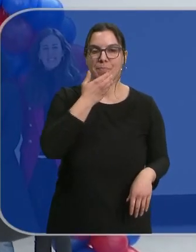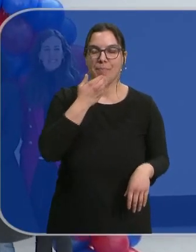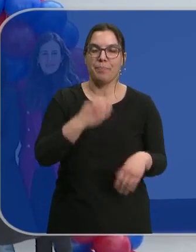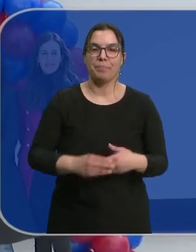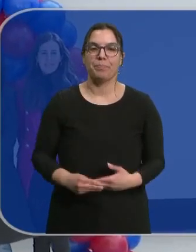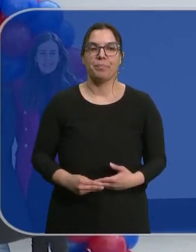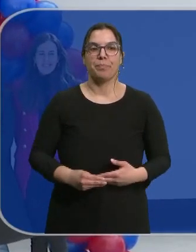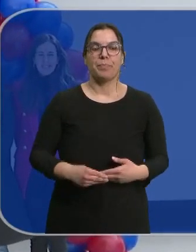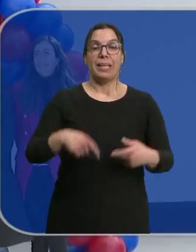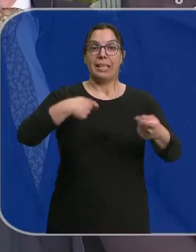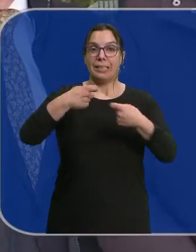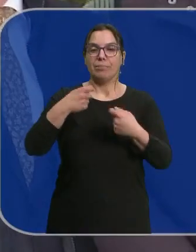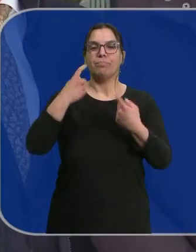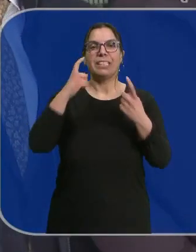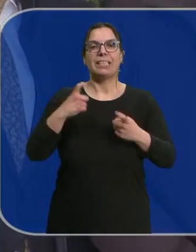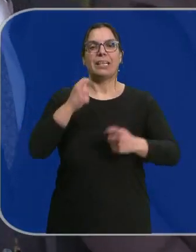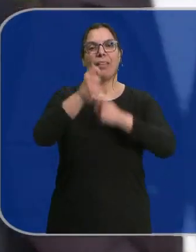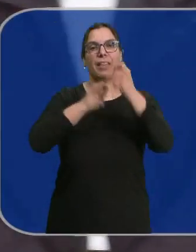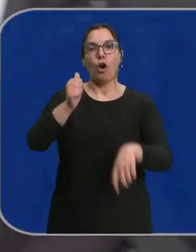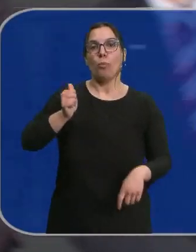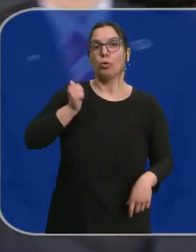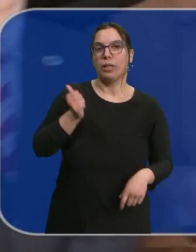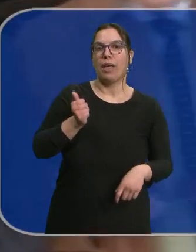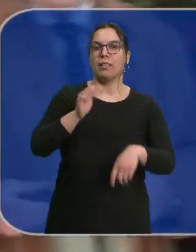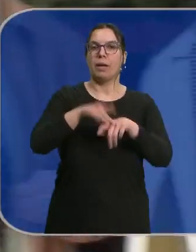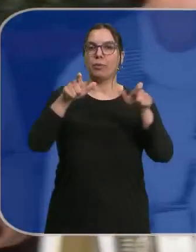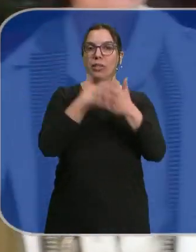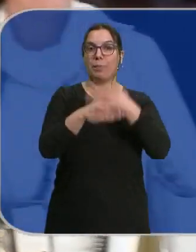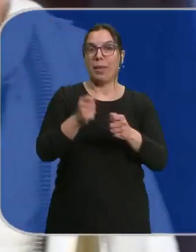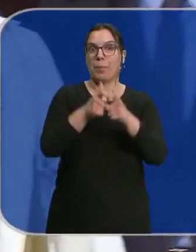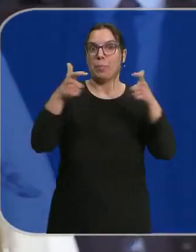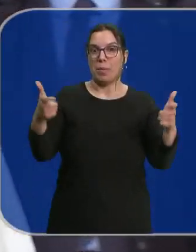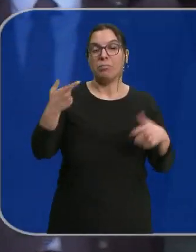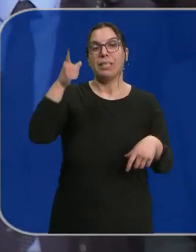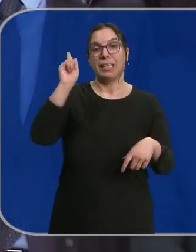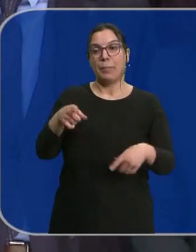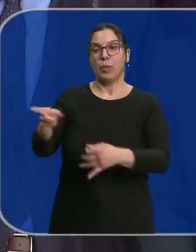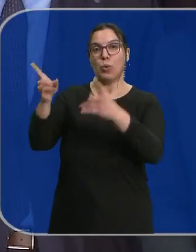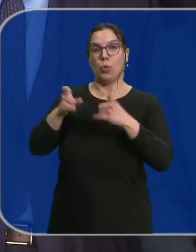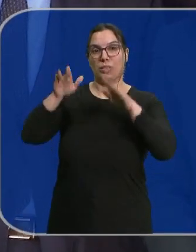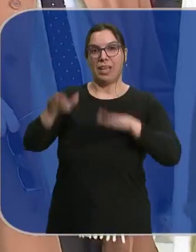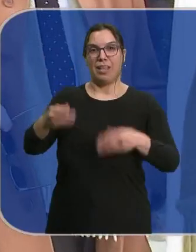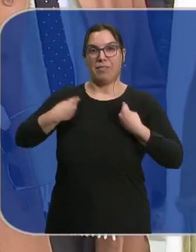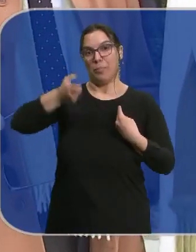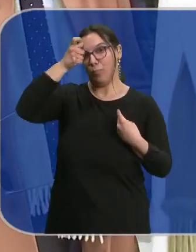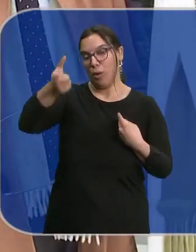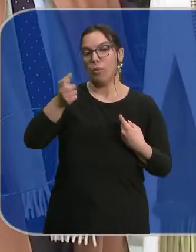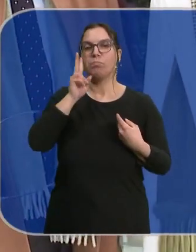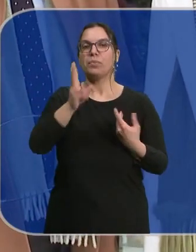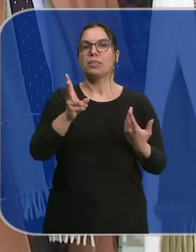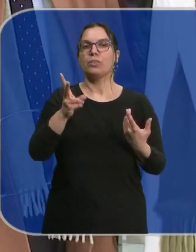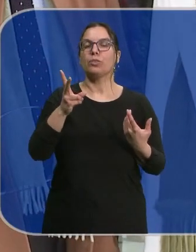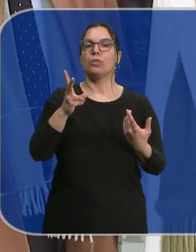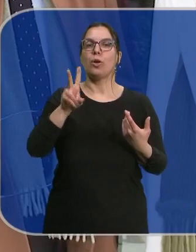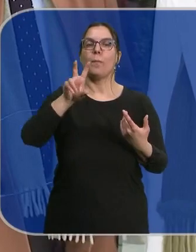Cada vez son más los establecimientos que buscan dar oportunidades a las personas con discapacidad y al mismo tiempo asentar población en el medio rural. Lo hemos